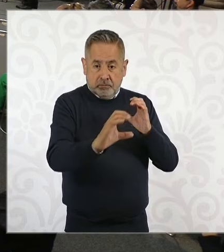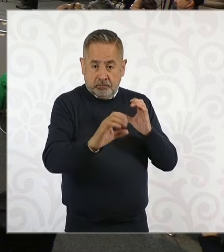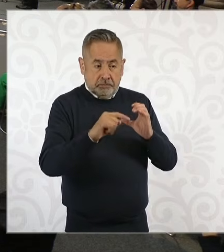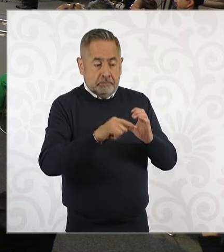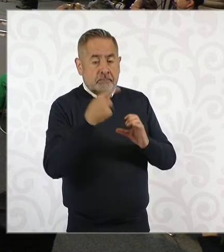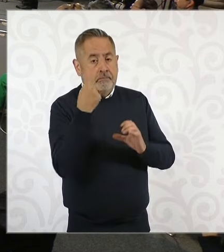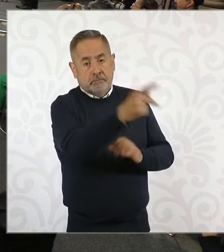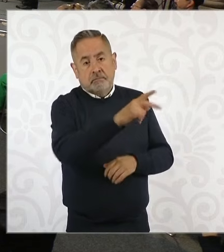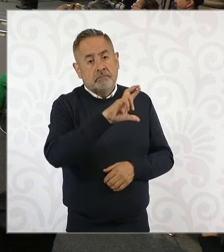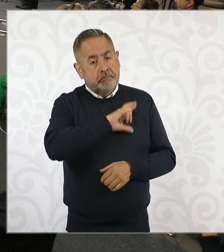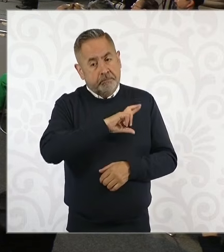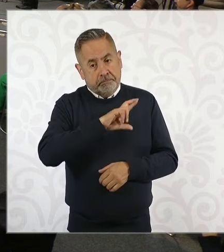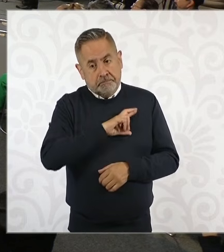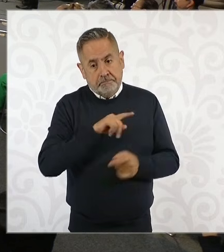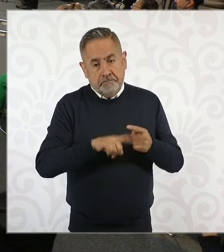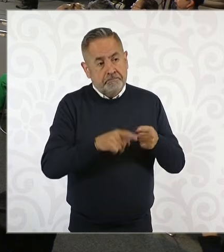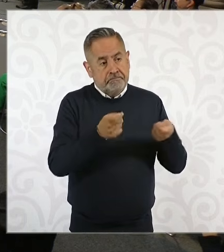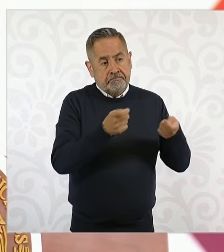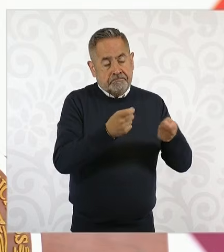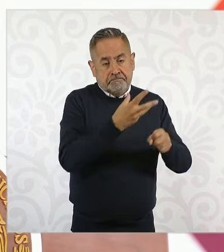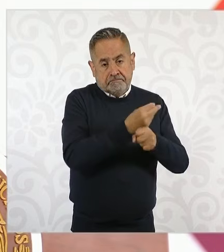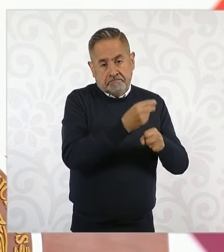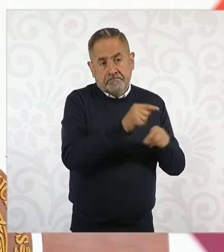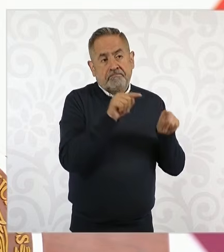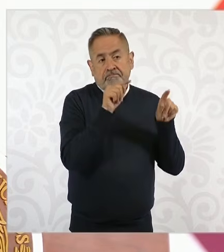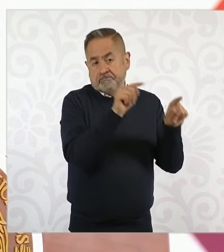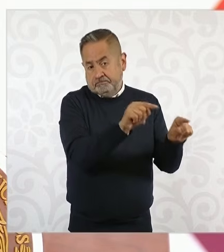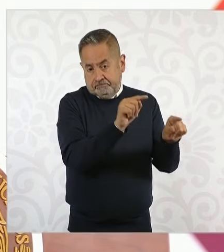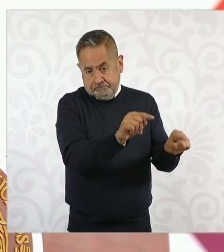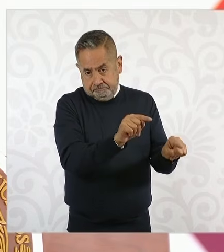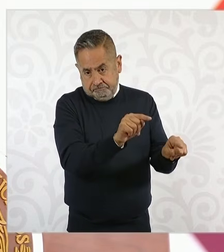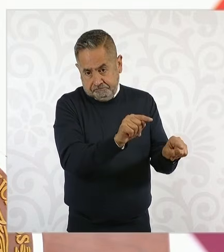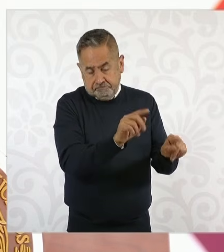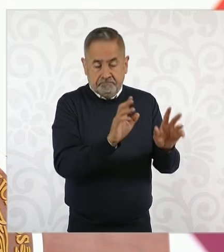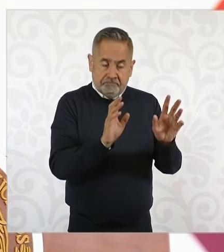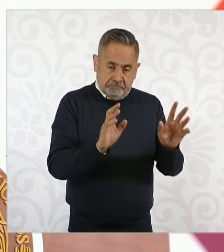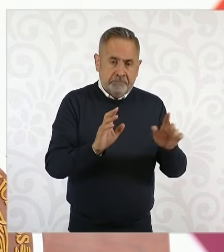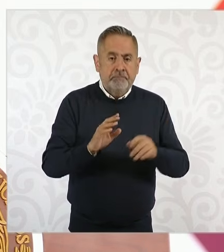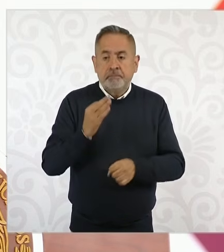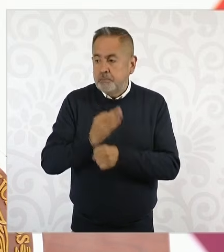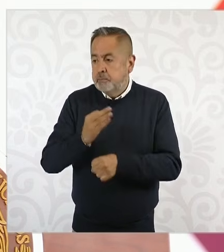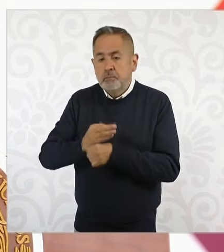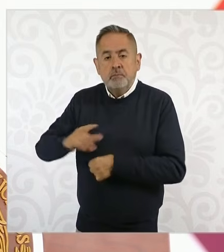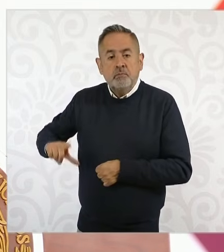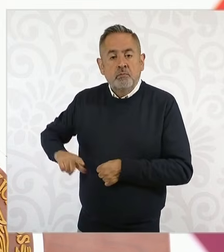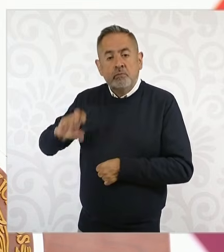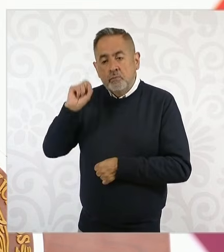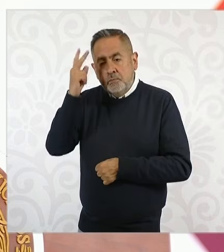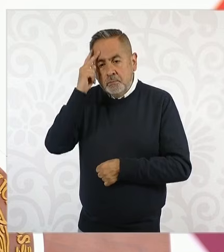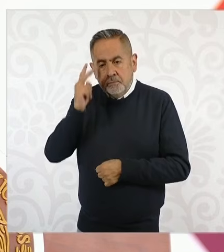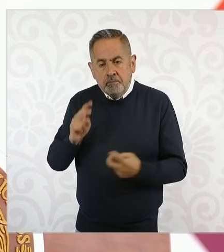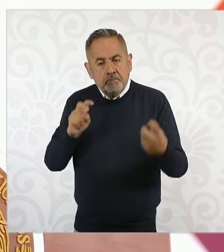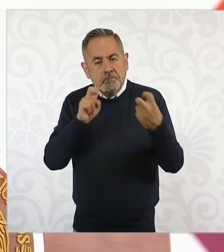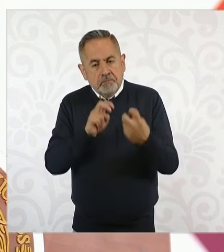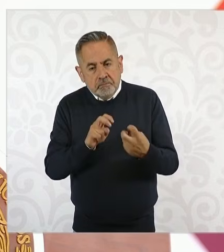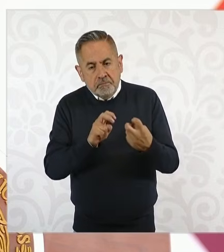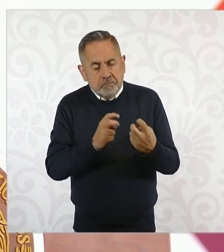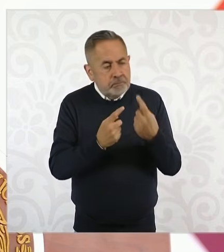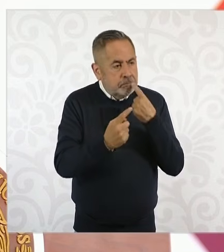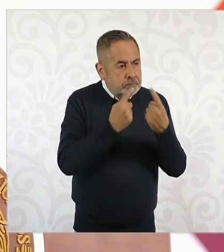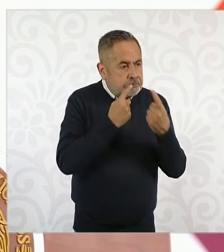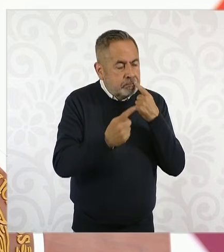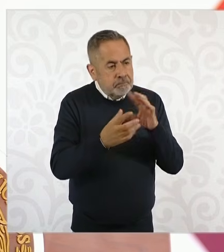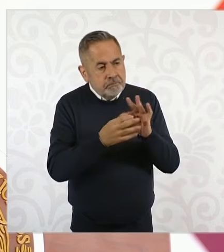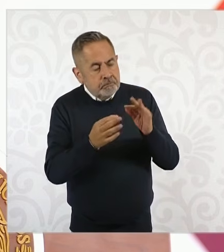privada quien lo opera. Y parte de lo que se está revisando con el gobierno de San Luis Potosí